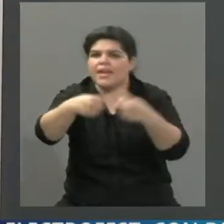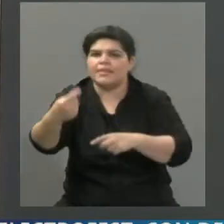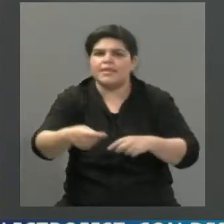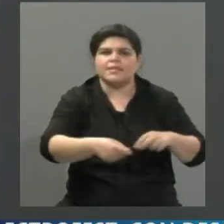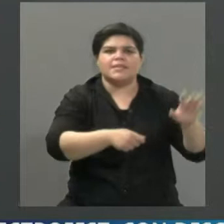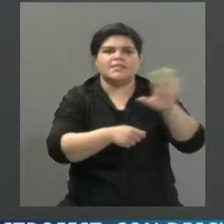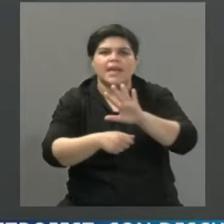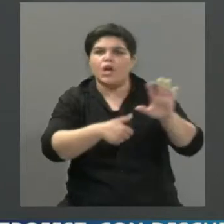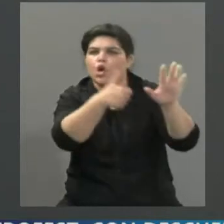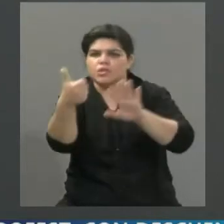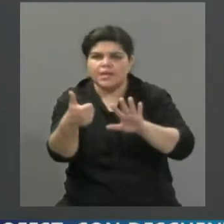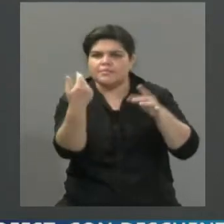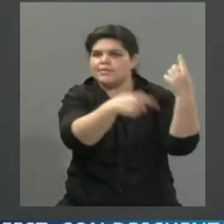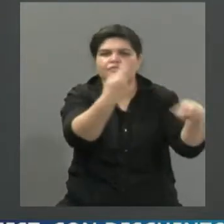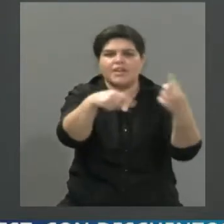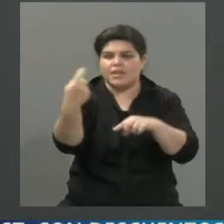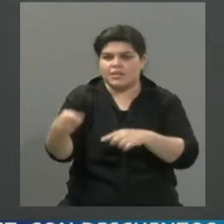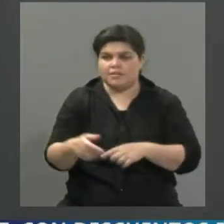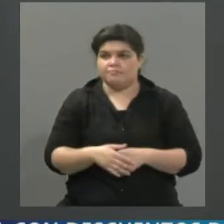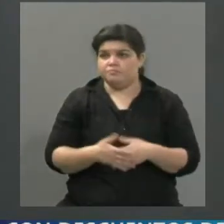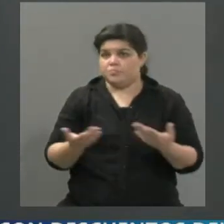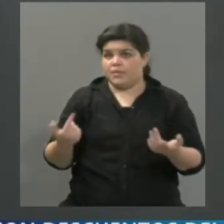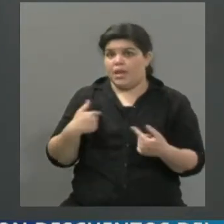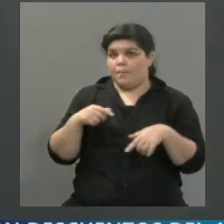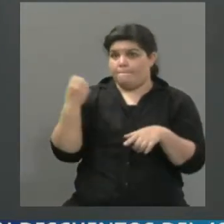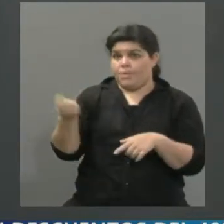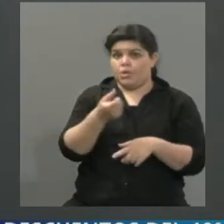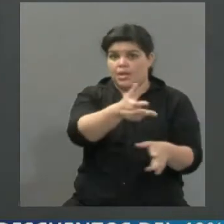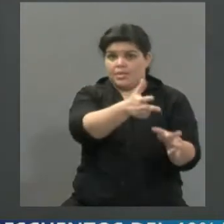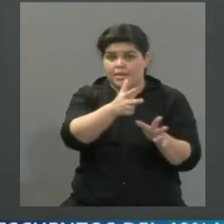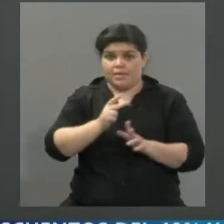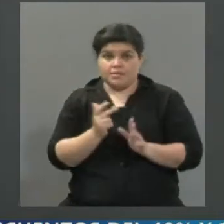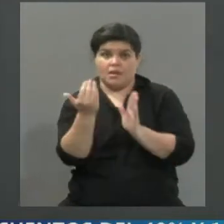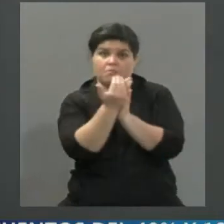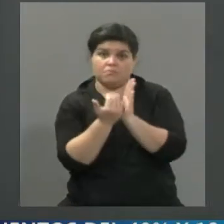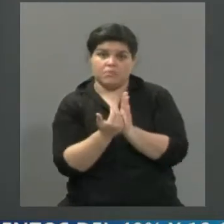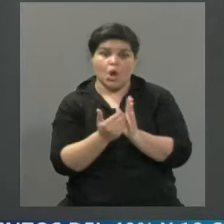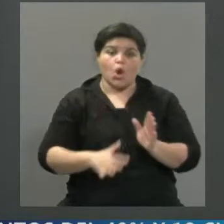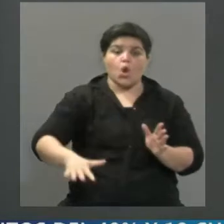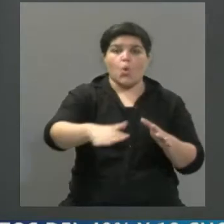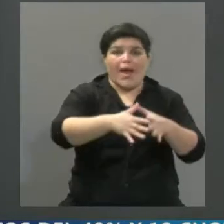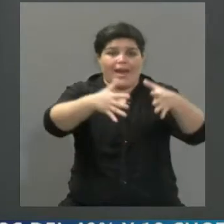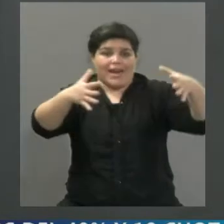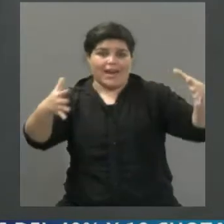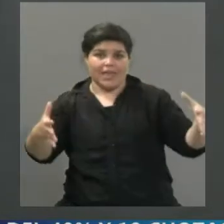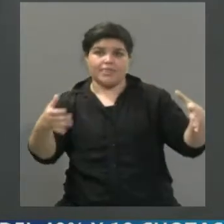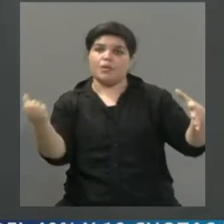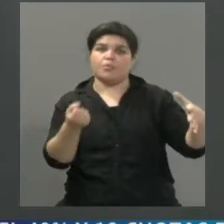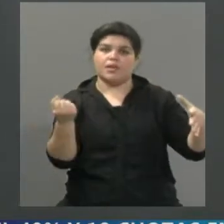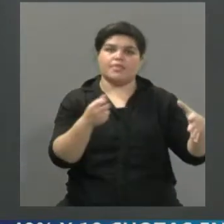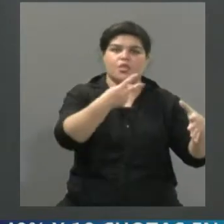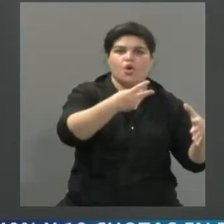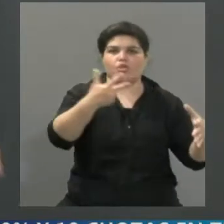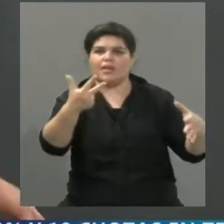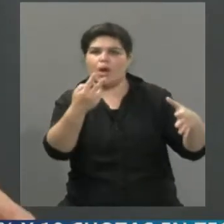tenemos espacio, tenemos jardín y decimos, bueno, quiero plantar un árbol. Digo, está bueno esto que decía usted, si hay bastante lugar, poner uno de distintas especies, 2 o 3